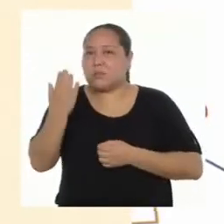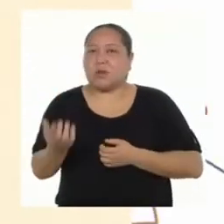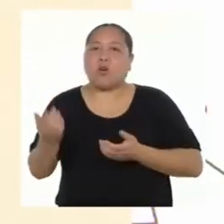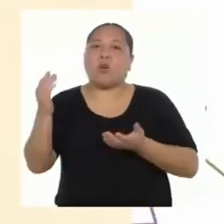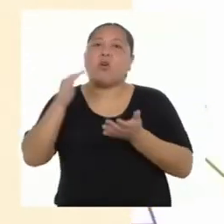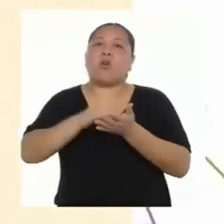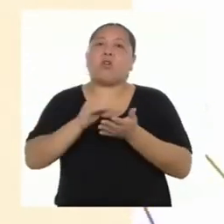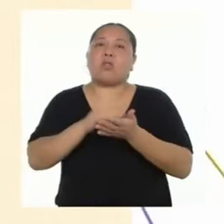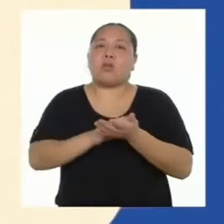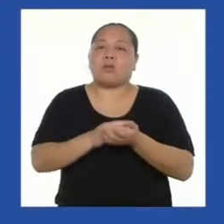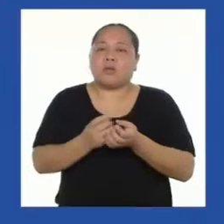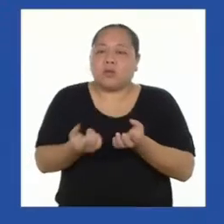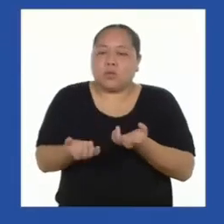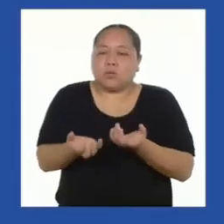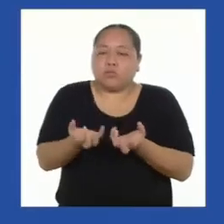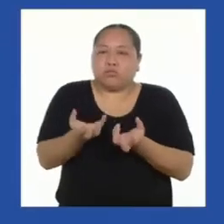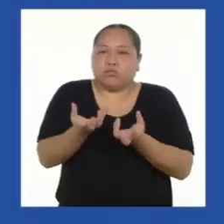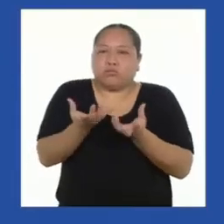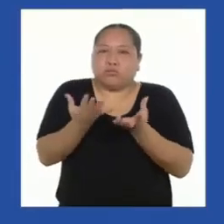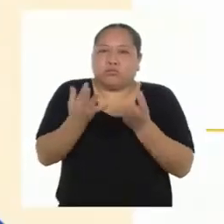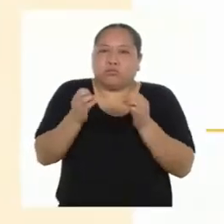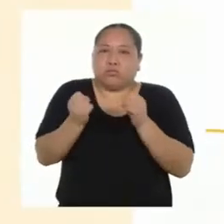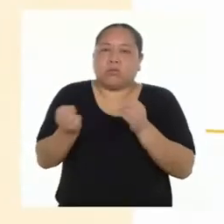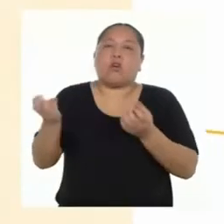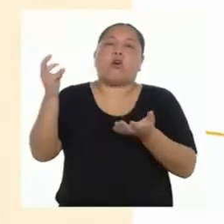puede reutilizar.